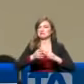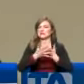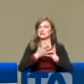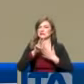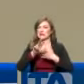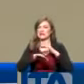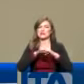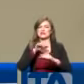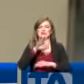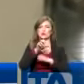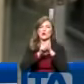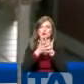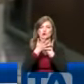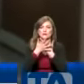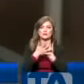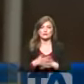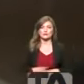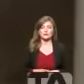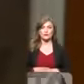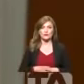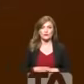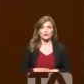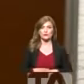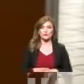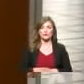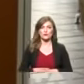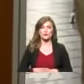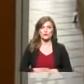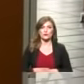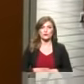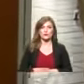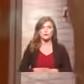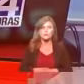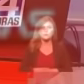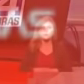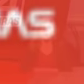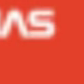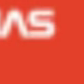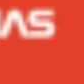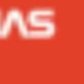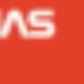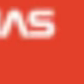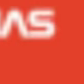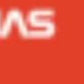a 5 años. En Quito, Daniela Valencia, 24 horas.